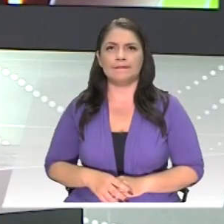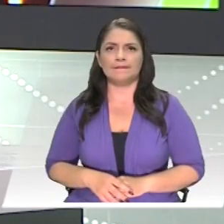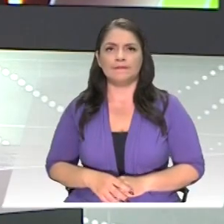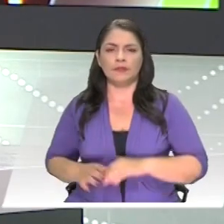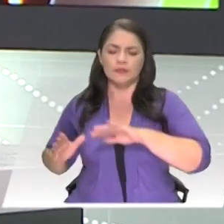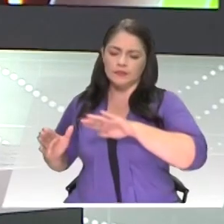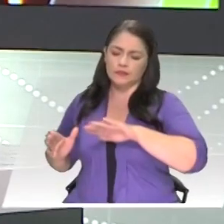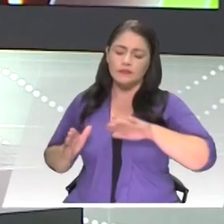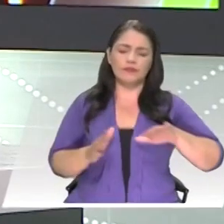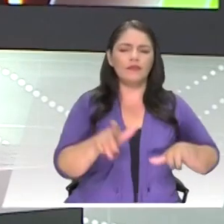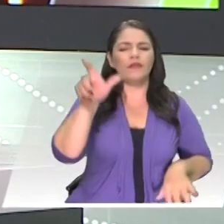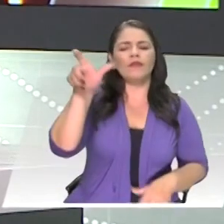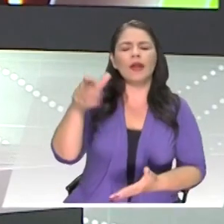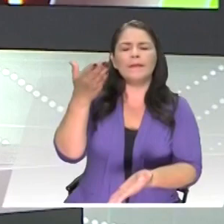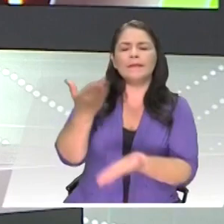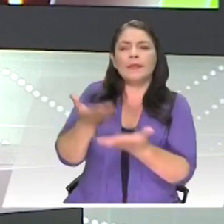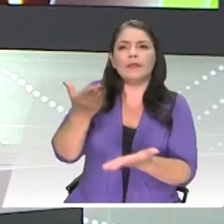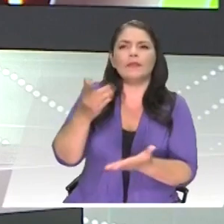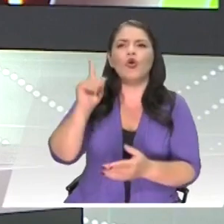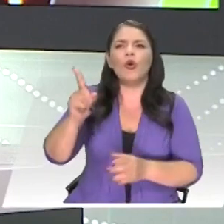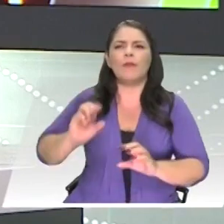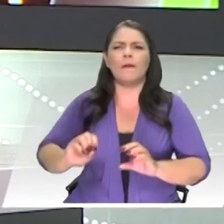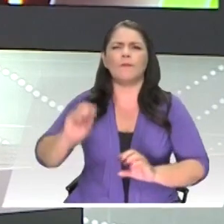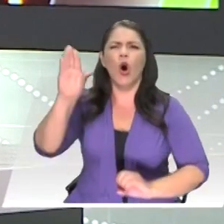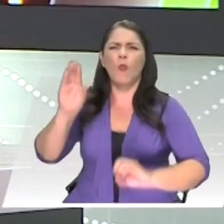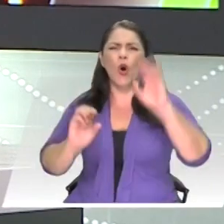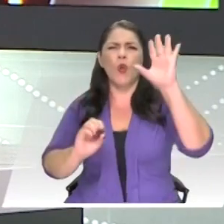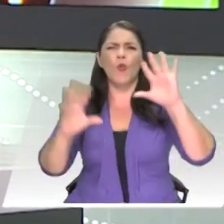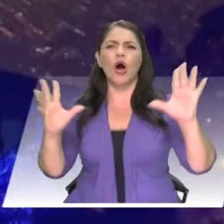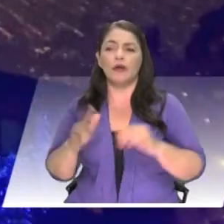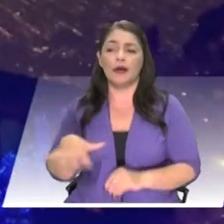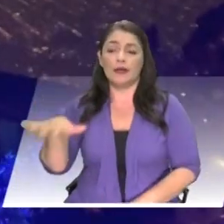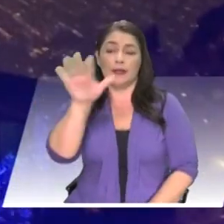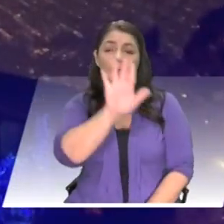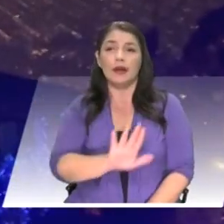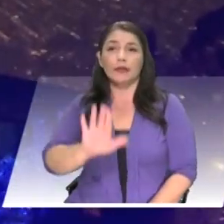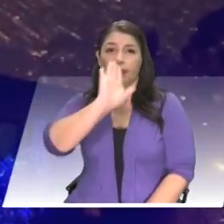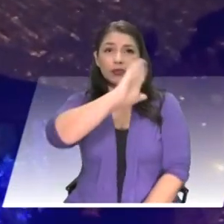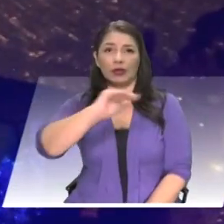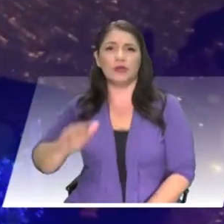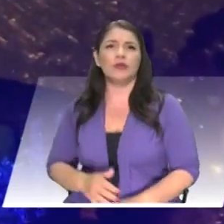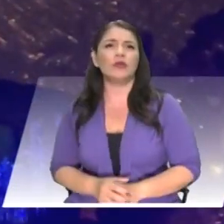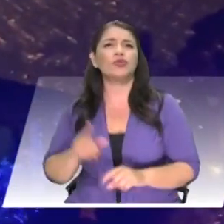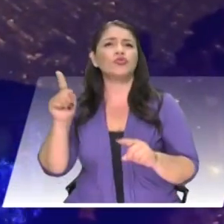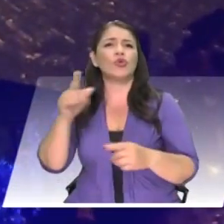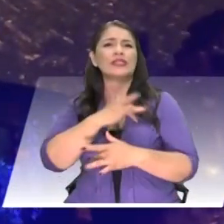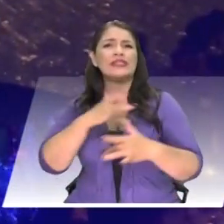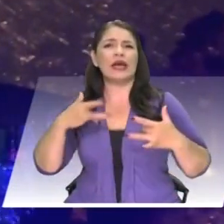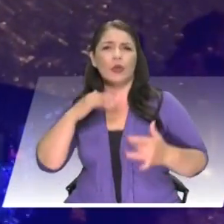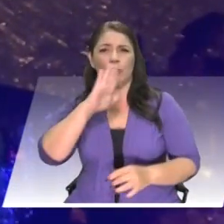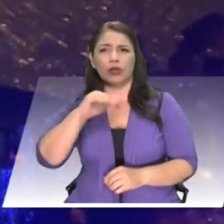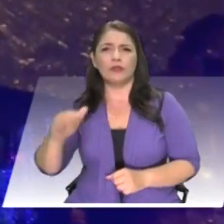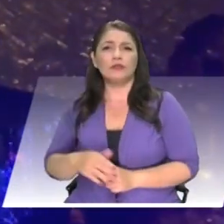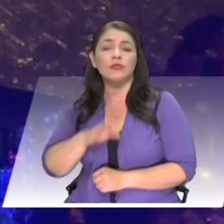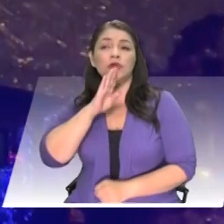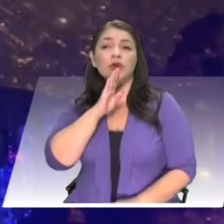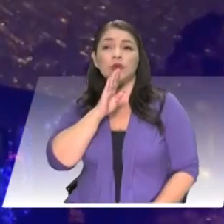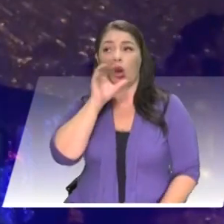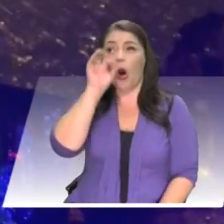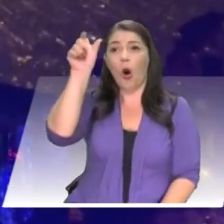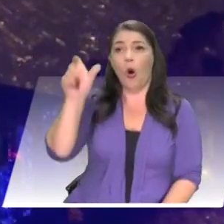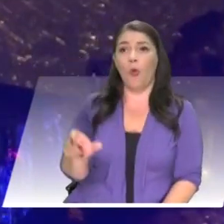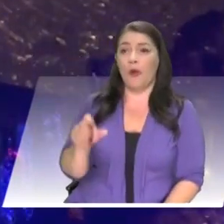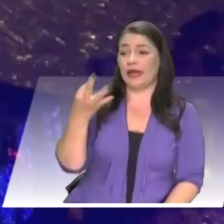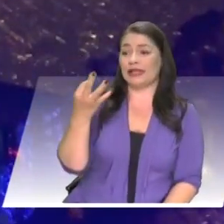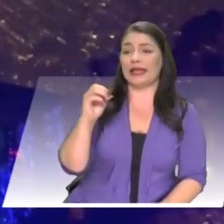Un nuevo lesionado por pólvora se registró en el departamento, así lo notificó la seccional de salud de Antioquia. Se trata de un hombre de 30 años que presentó